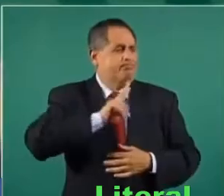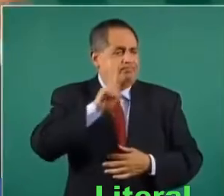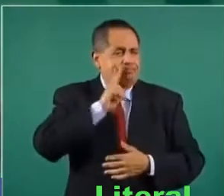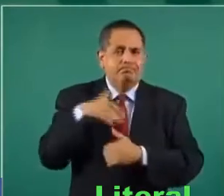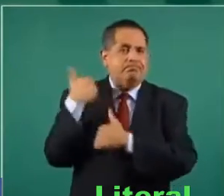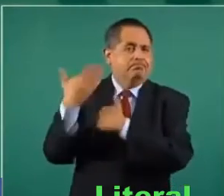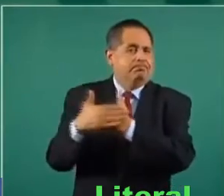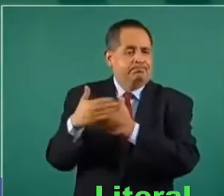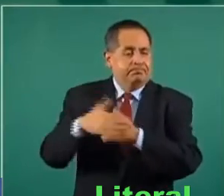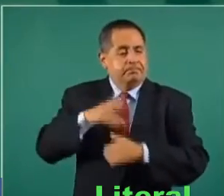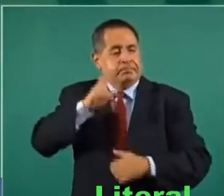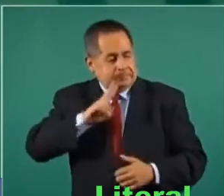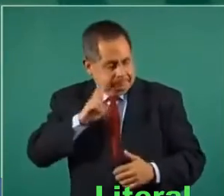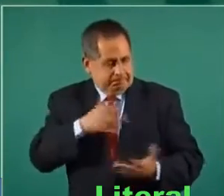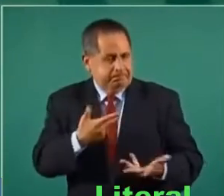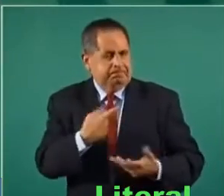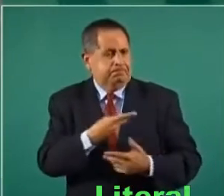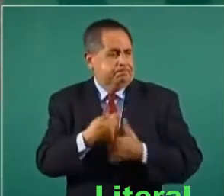para que